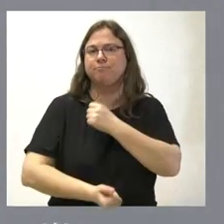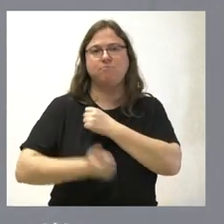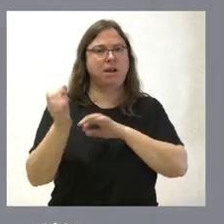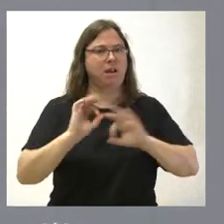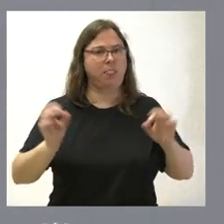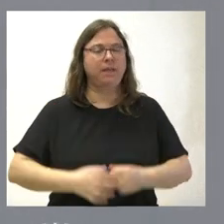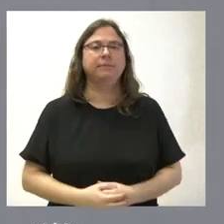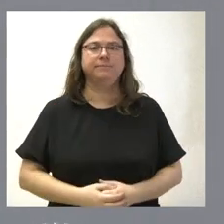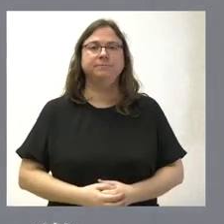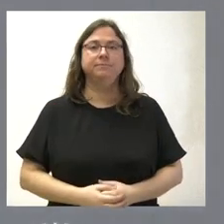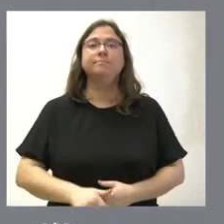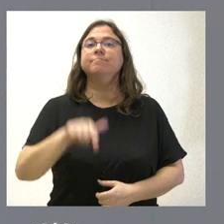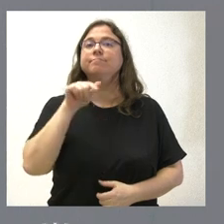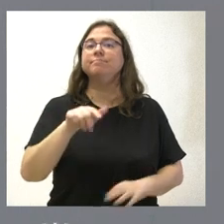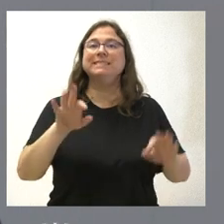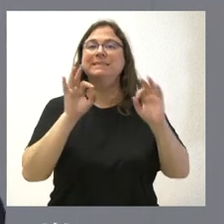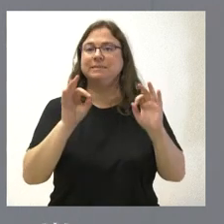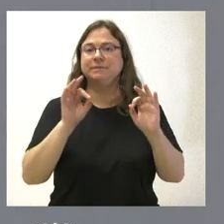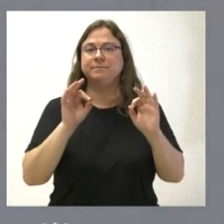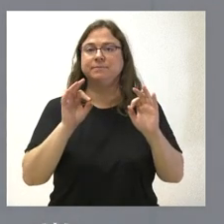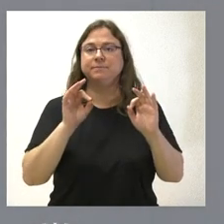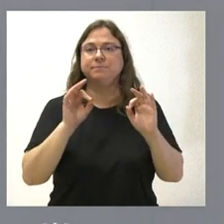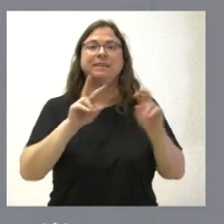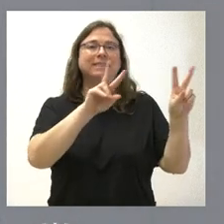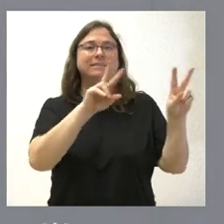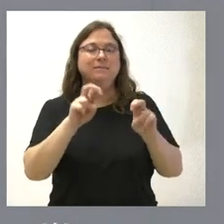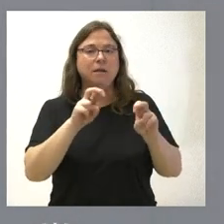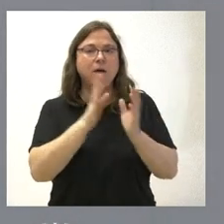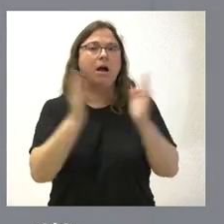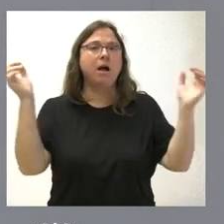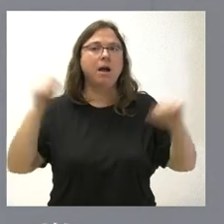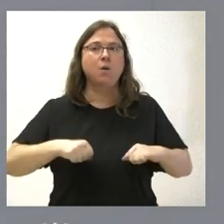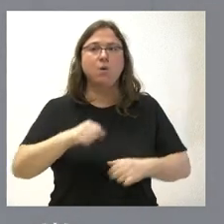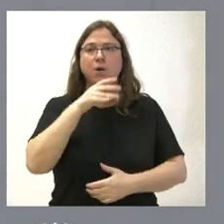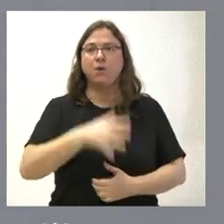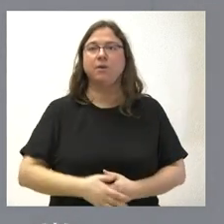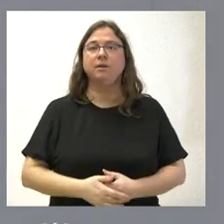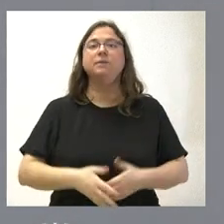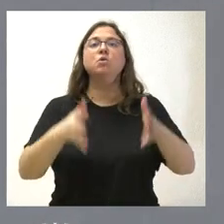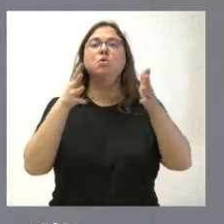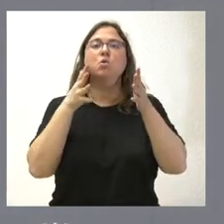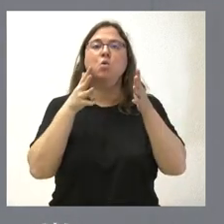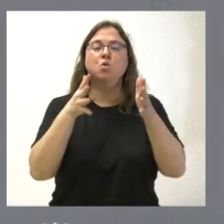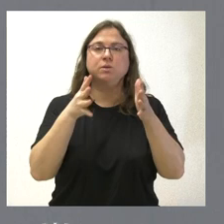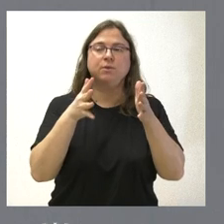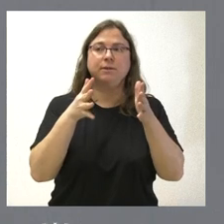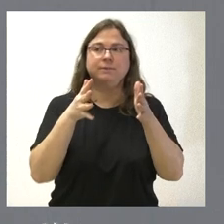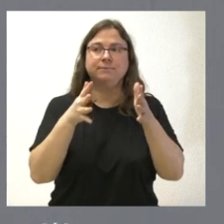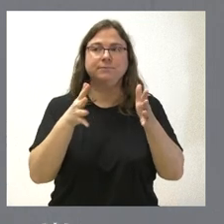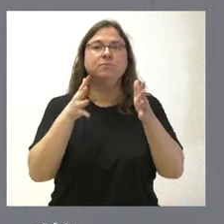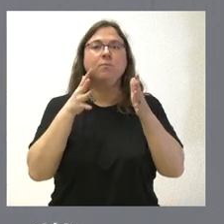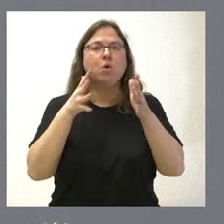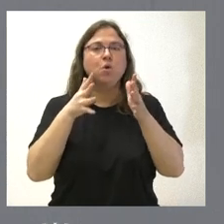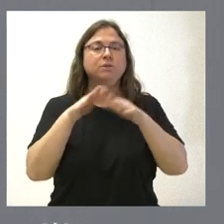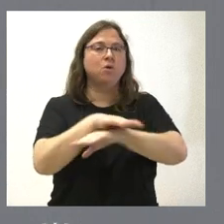Castilla y león y esto es En definitiva eh Los acuerdos fundamentales del Consejo de gobierno y